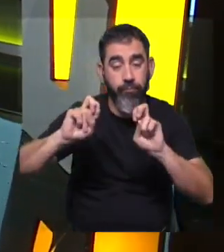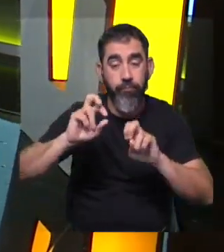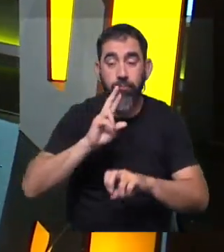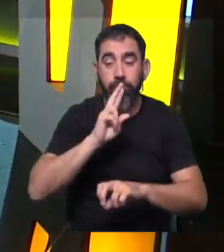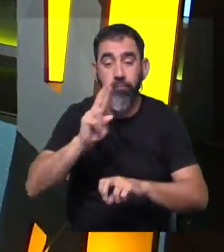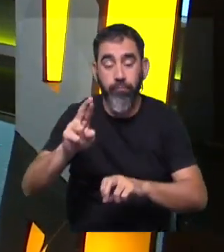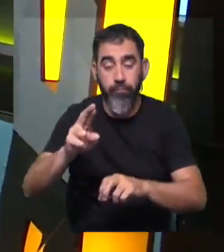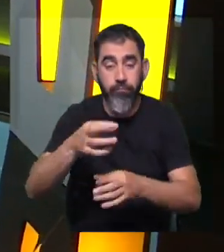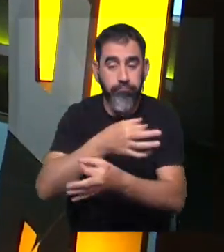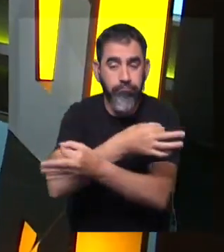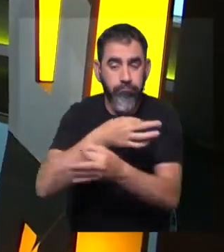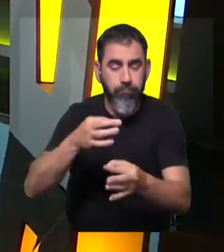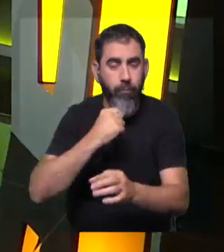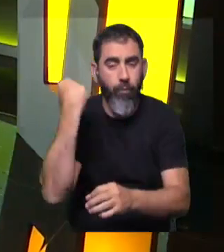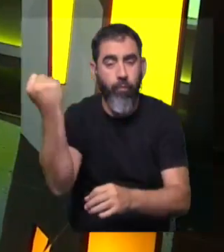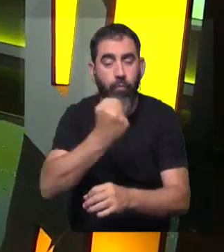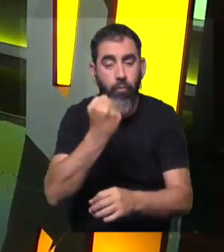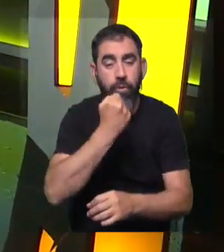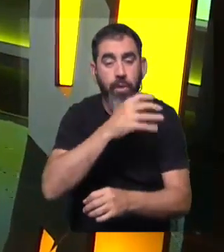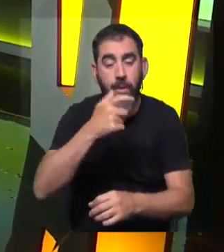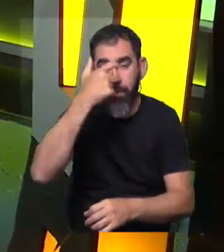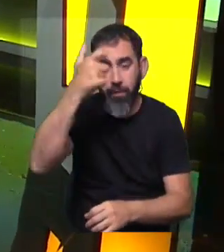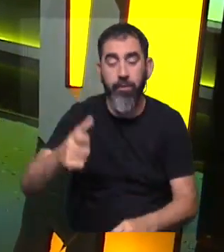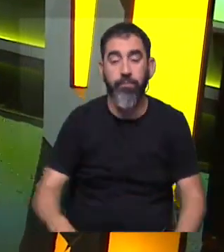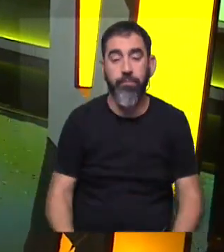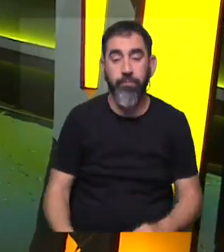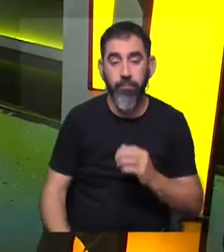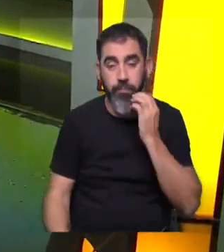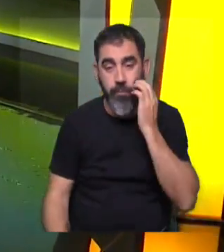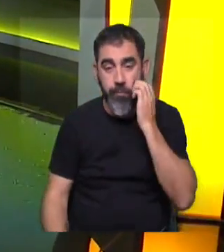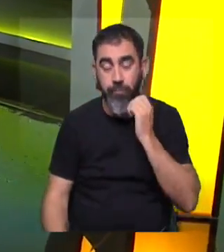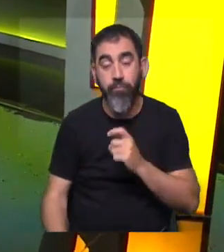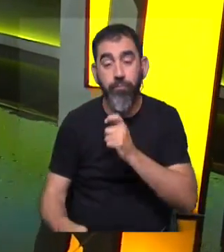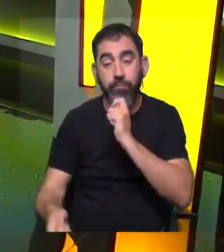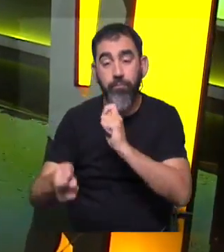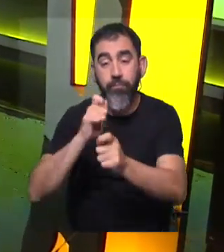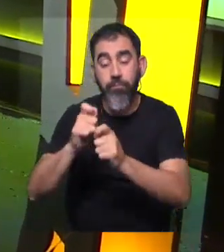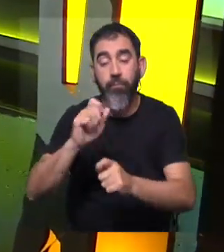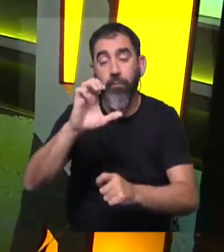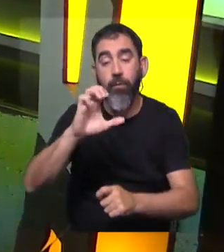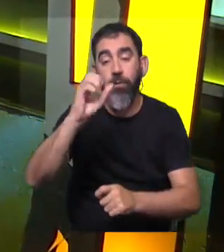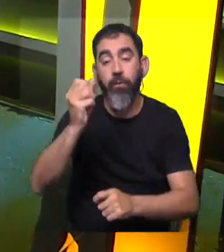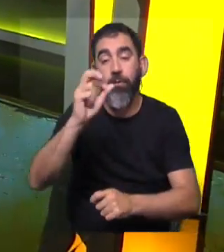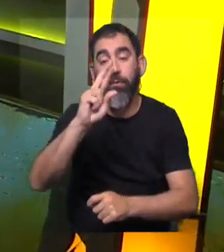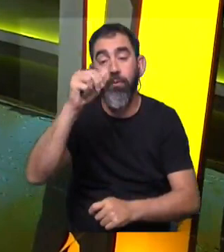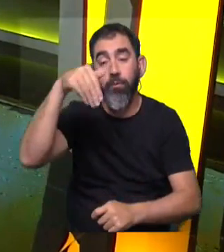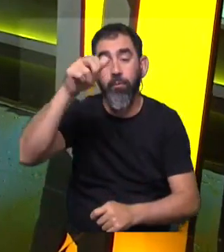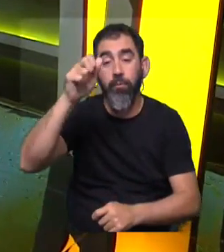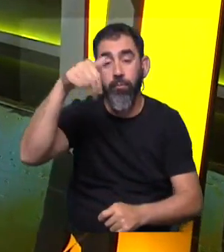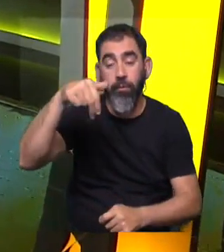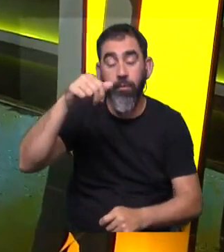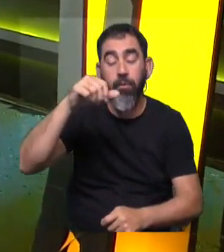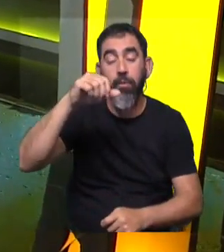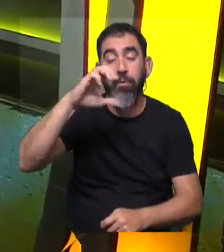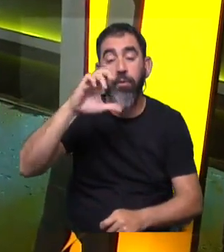resultados fueron muy claves en la historia de la ciencia. Por eso entrevistamos a Carmen Volato, del Departamento de Histología de la